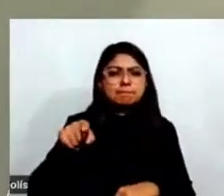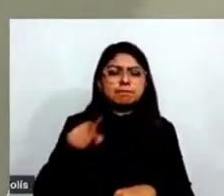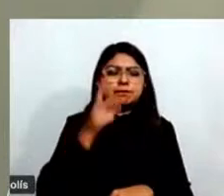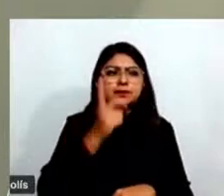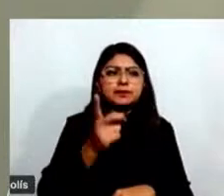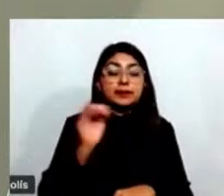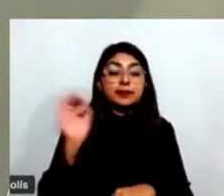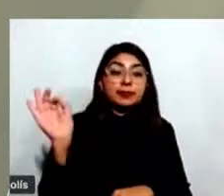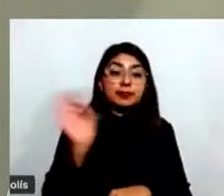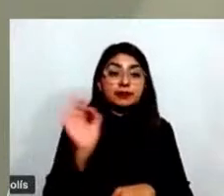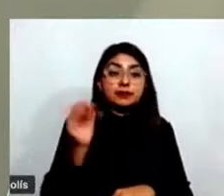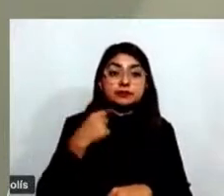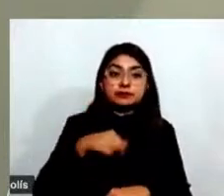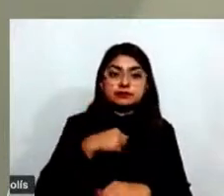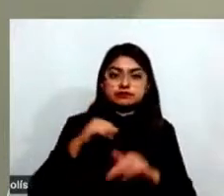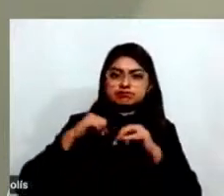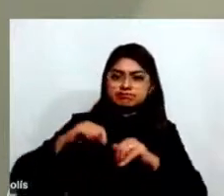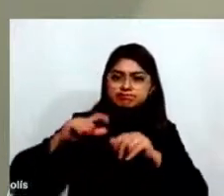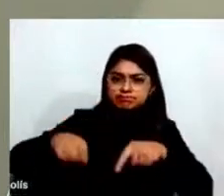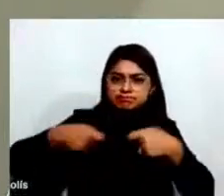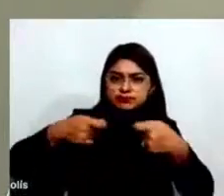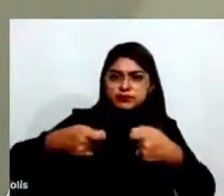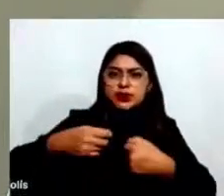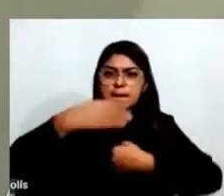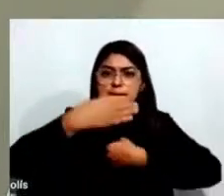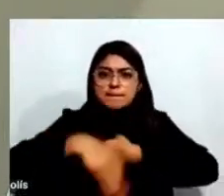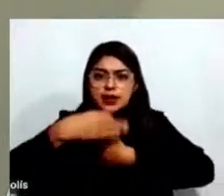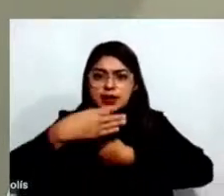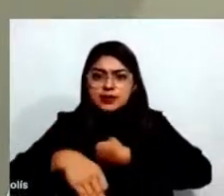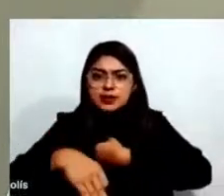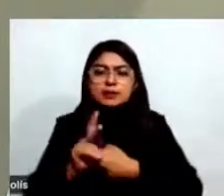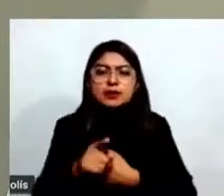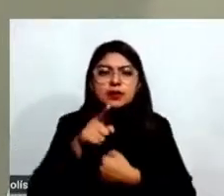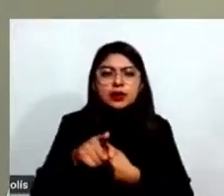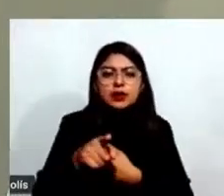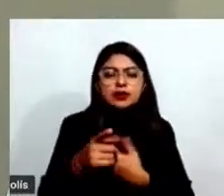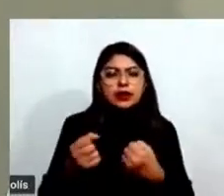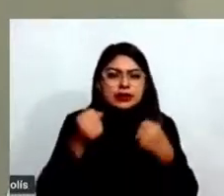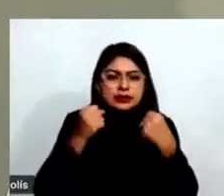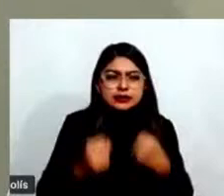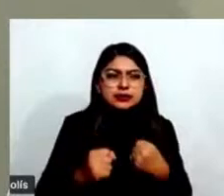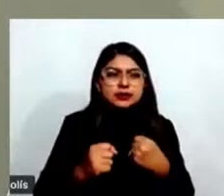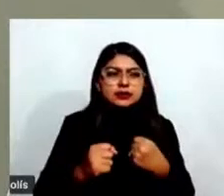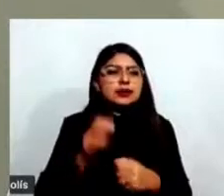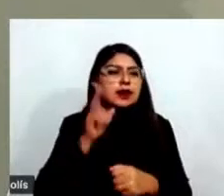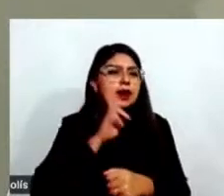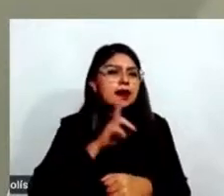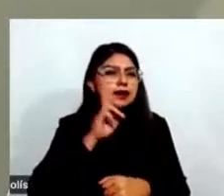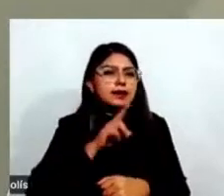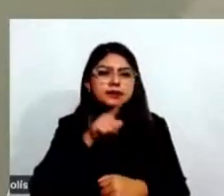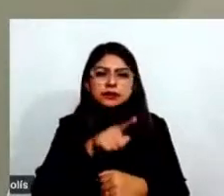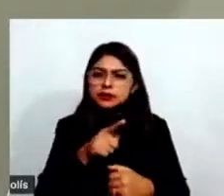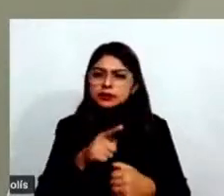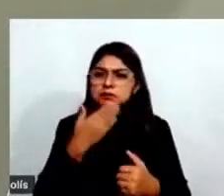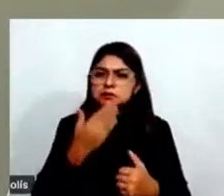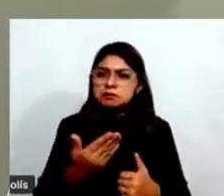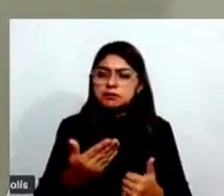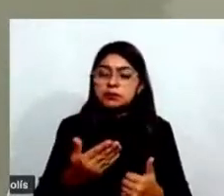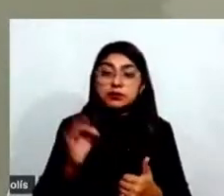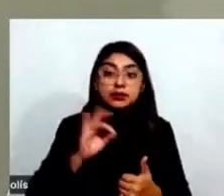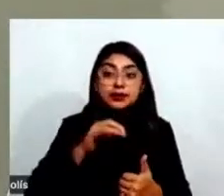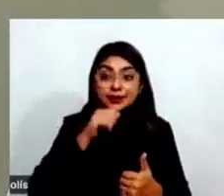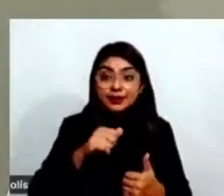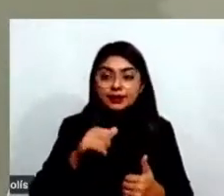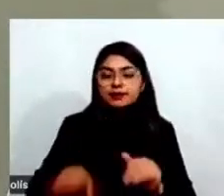provisional sin garantizarle ese mínimo de estabilidad, ese mínimo de seguridad, estaríamos afectando la independencia judicial, porque sin duda sería un